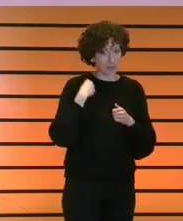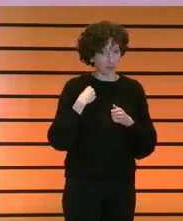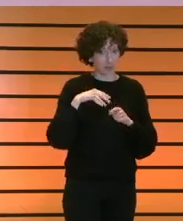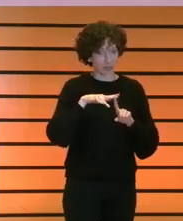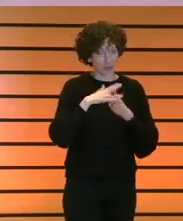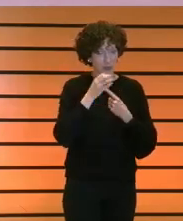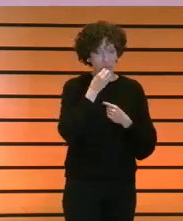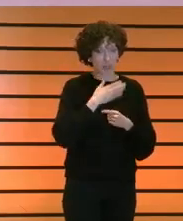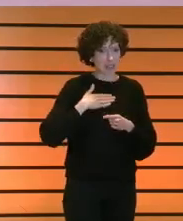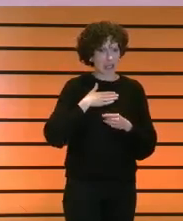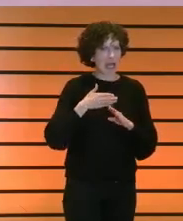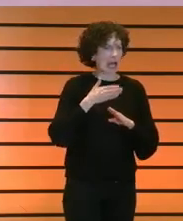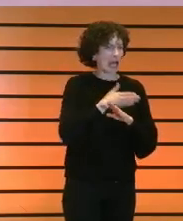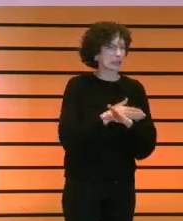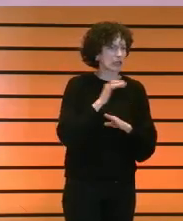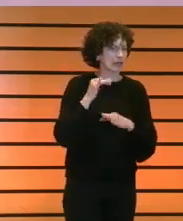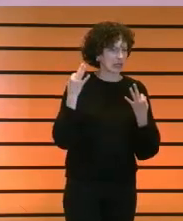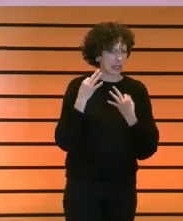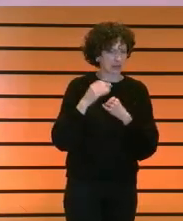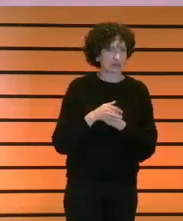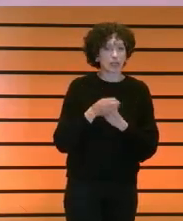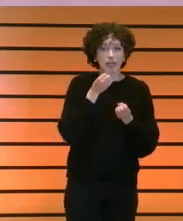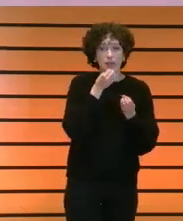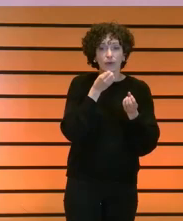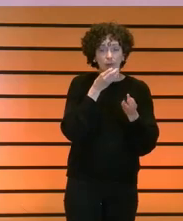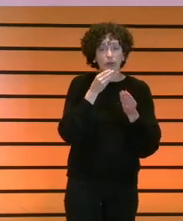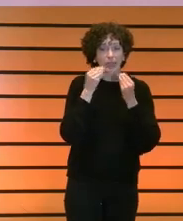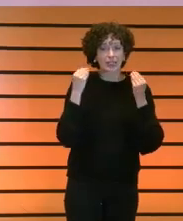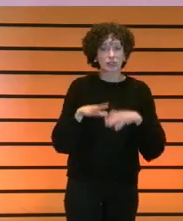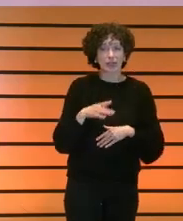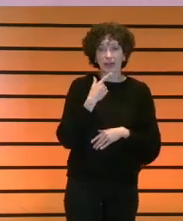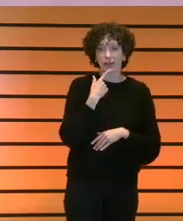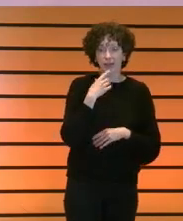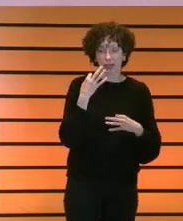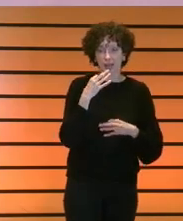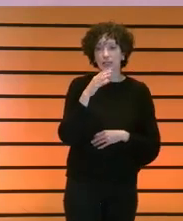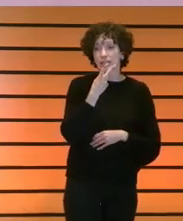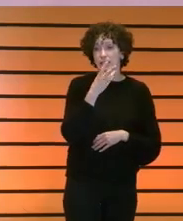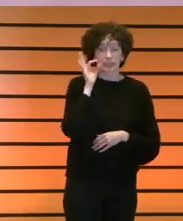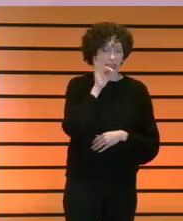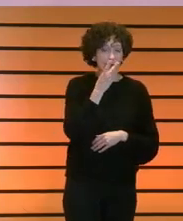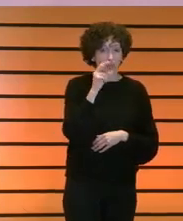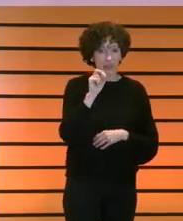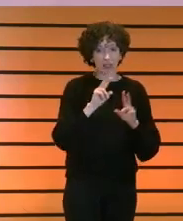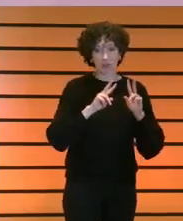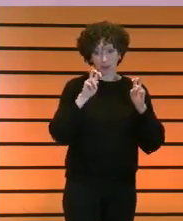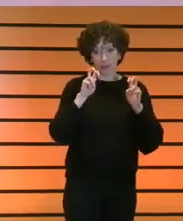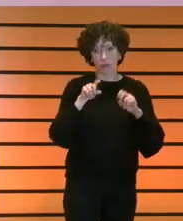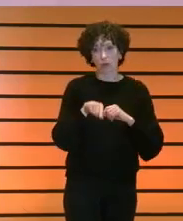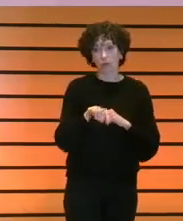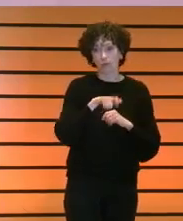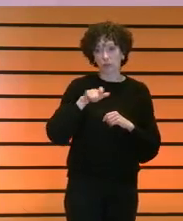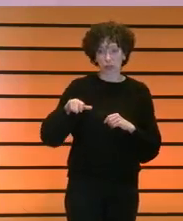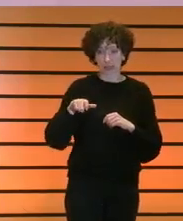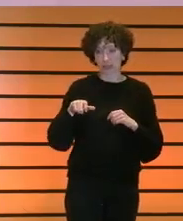bienestar. Los datos históricos son que a principios del siglo XX había más o menos un tercio de